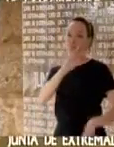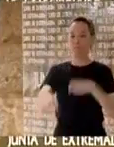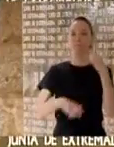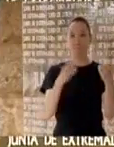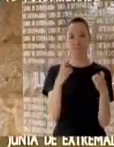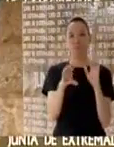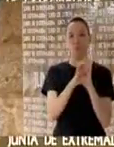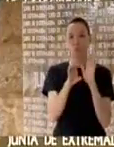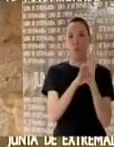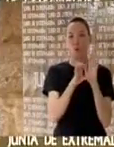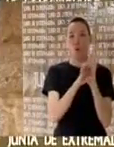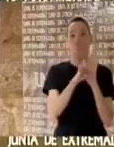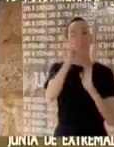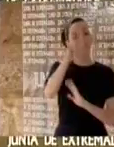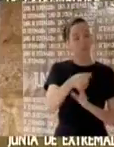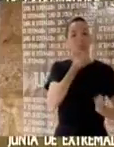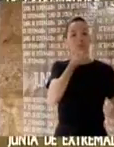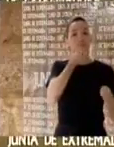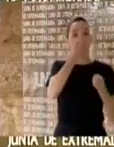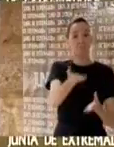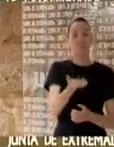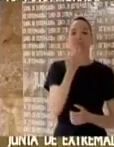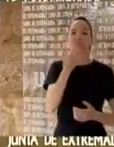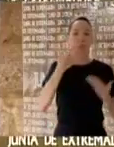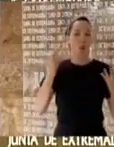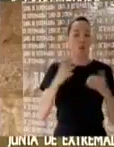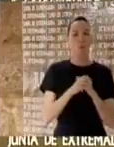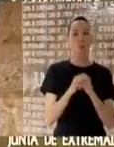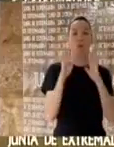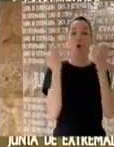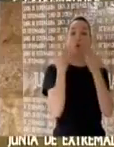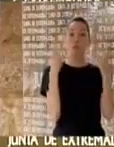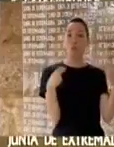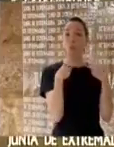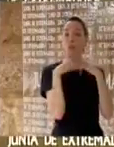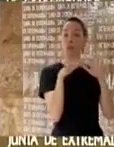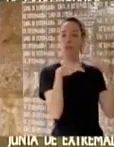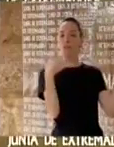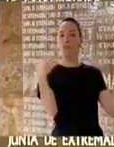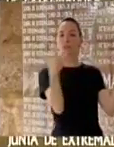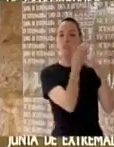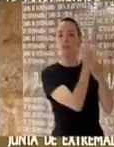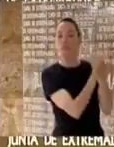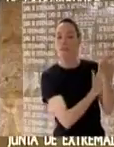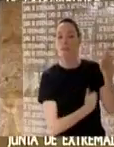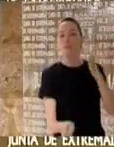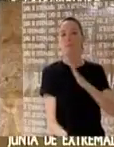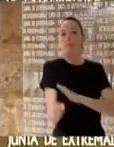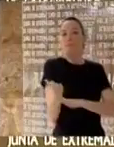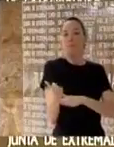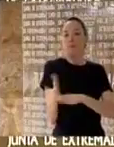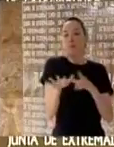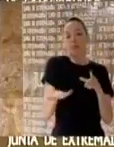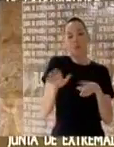también liderando cuando hemos planteado, por ejemplo, el crear dentro del Congreso de los Diputados un espacio para el diálogo.